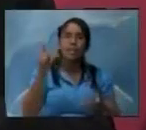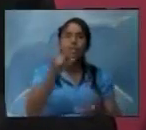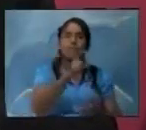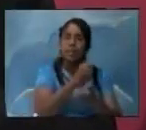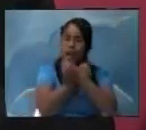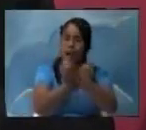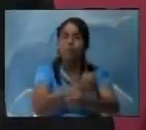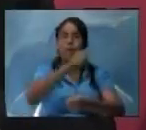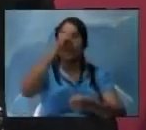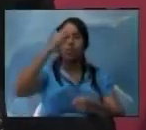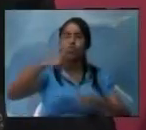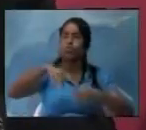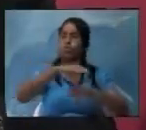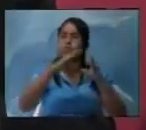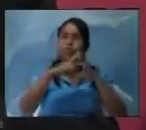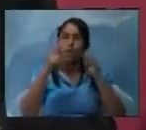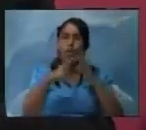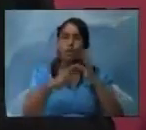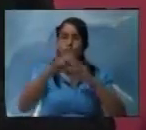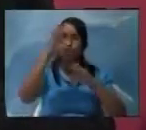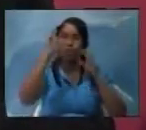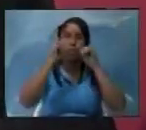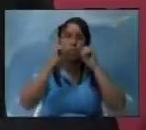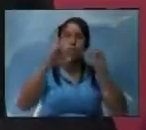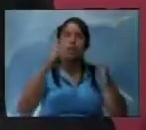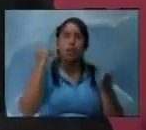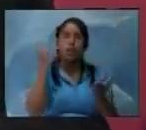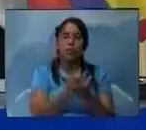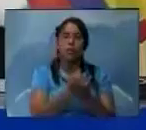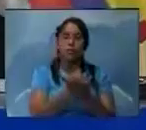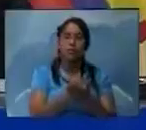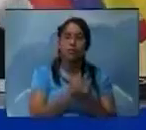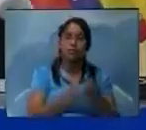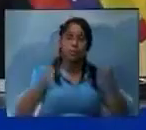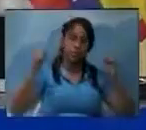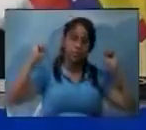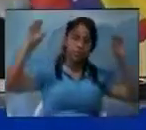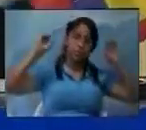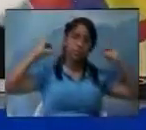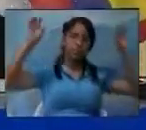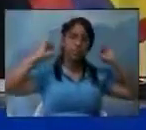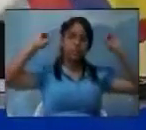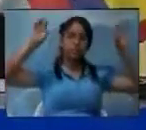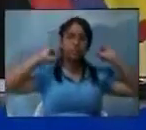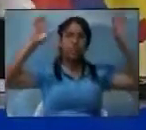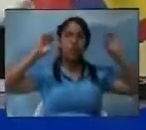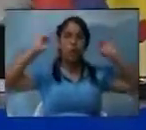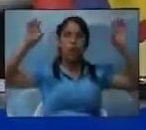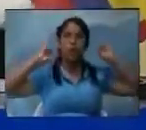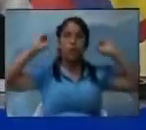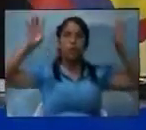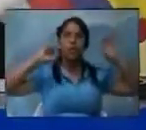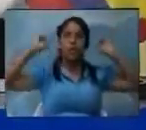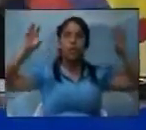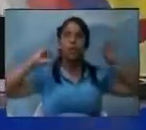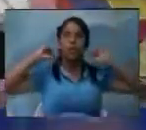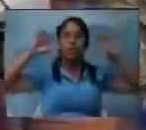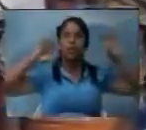necesario amar a Dios sobre todas las cosas. Que Dios te bendiga, que Dios te guarde.